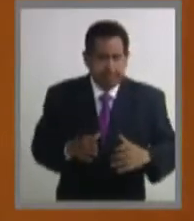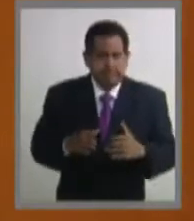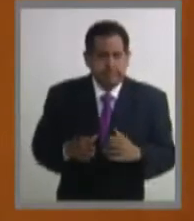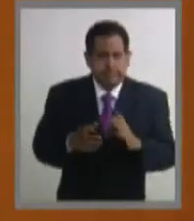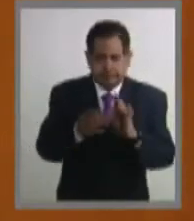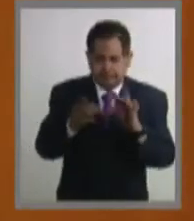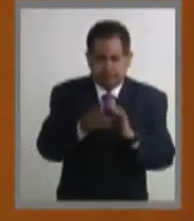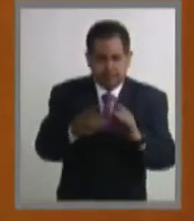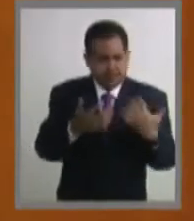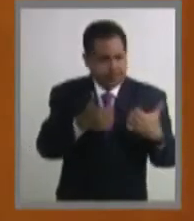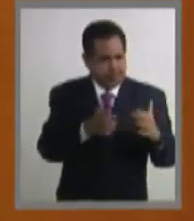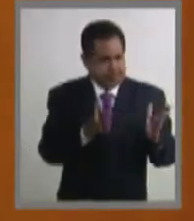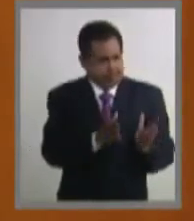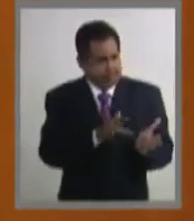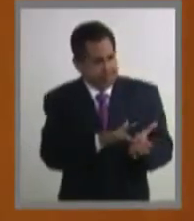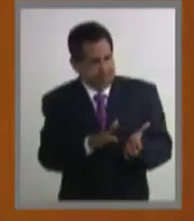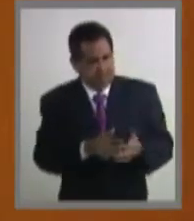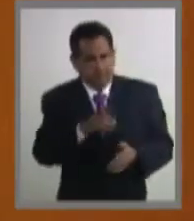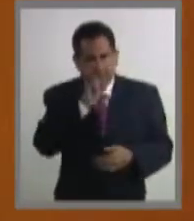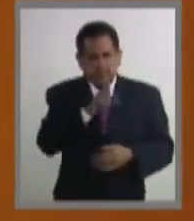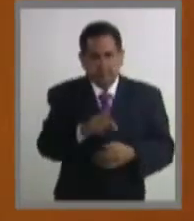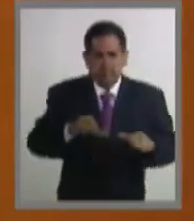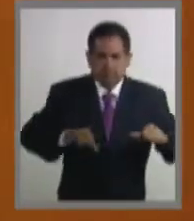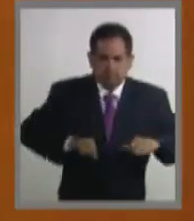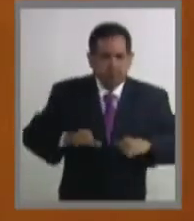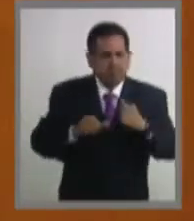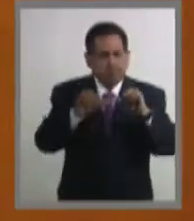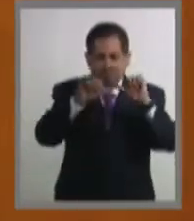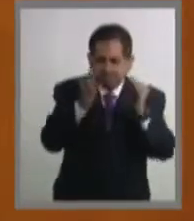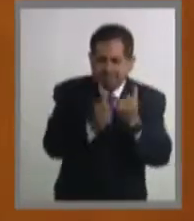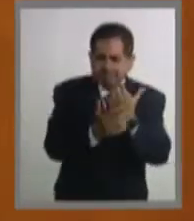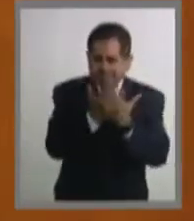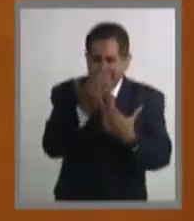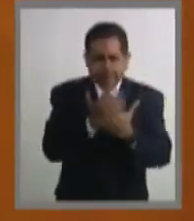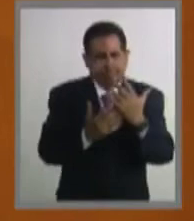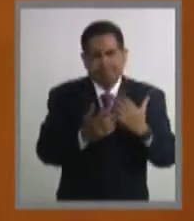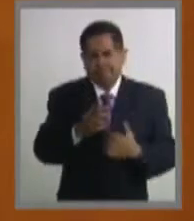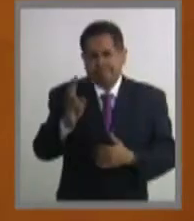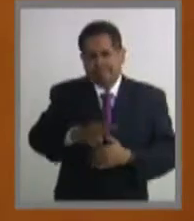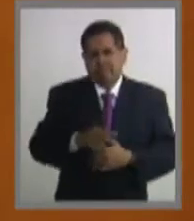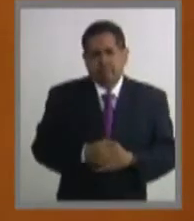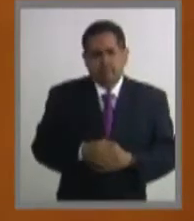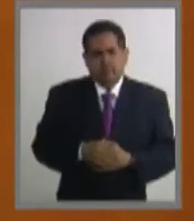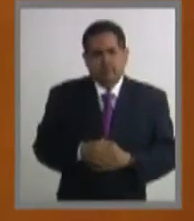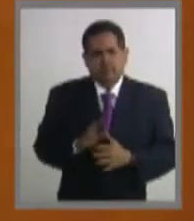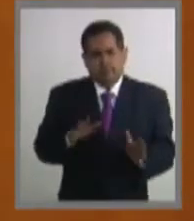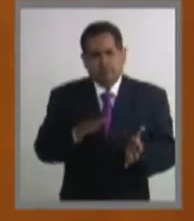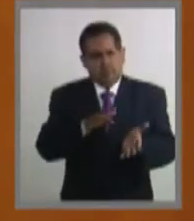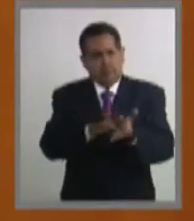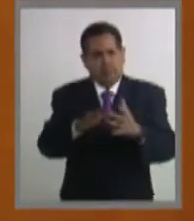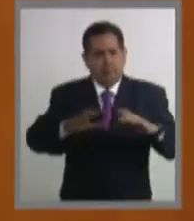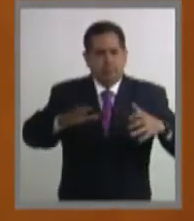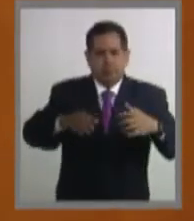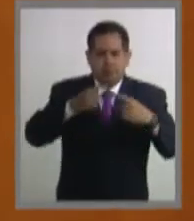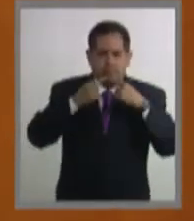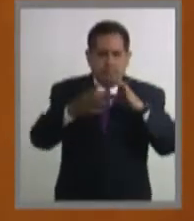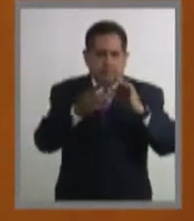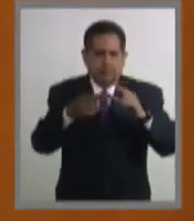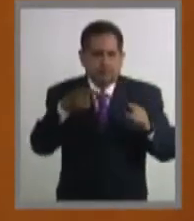la microempresa y de la actividad artesanal. Por supuesto que es ya un apoyo